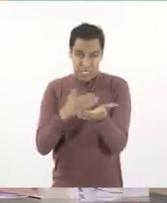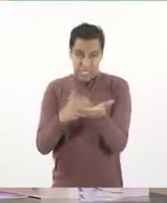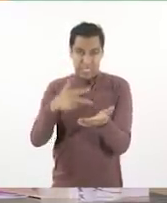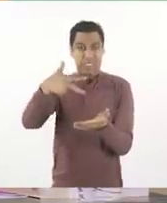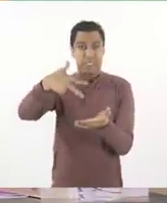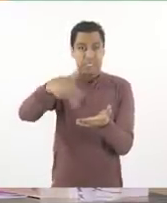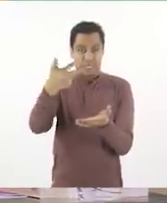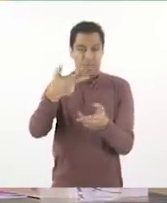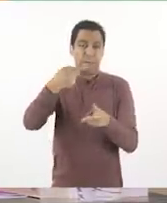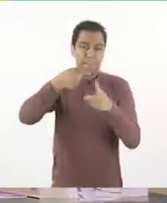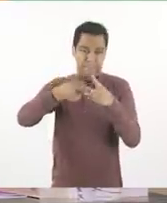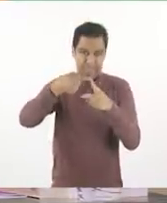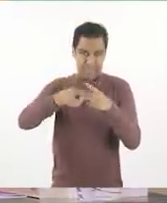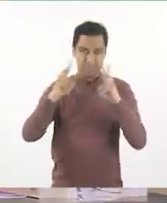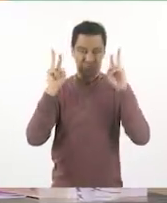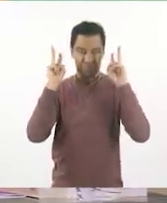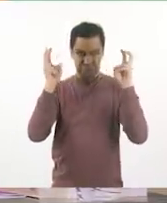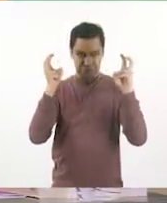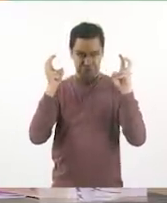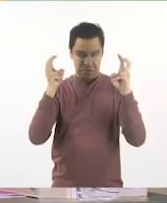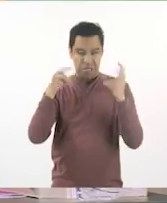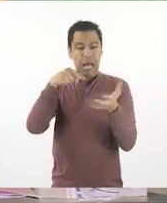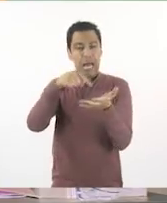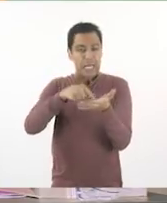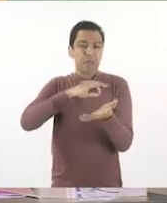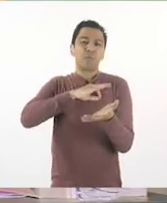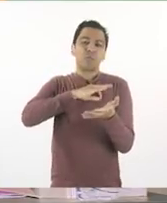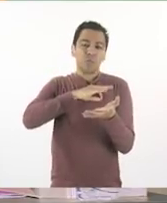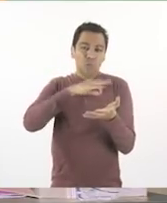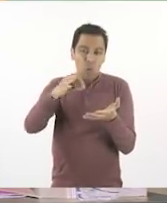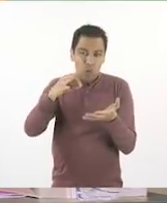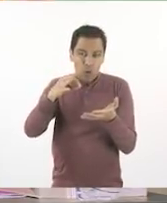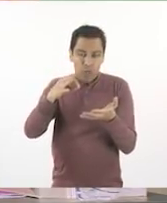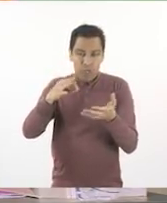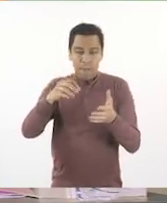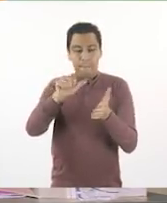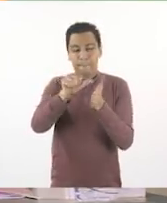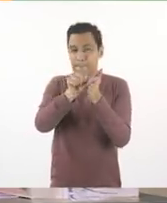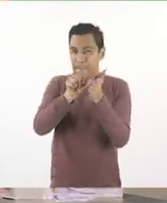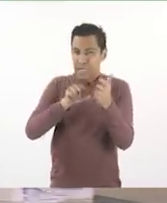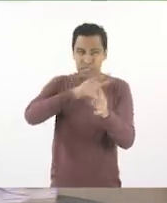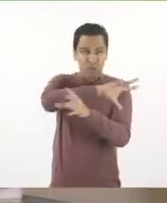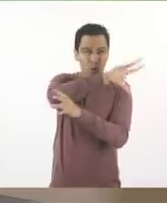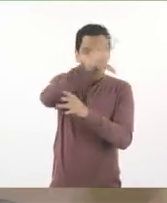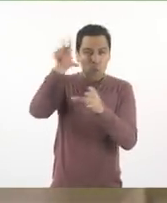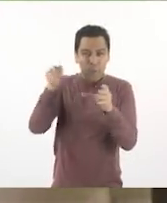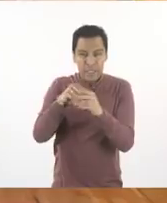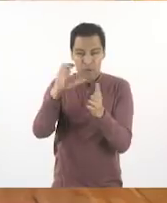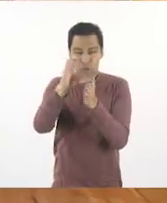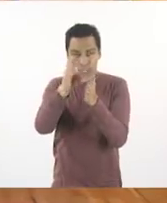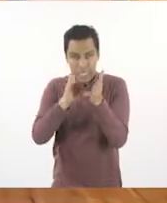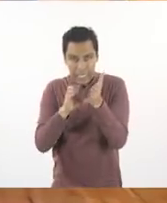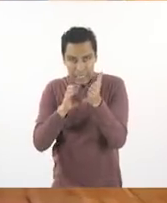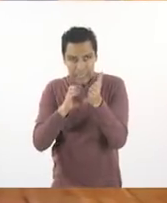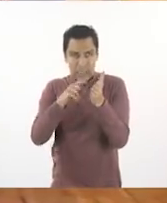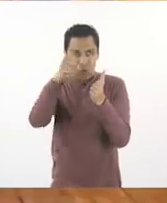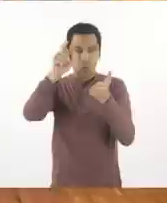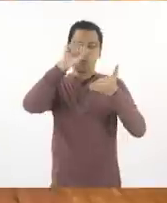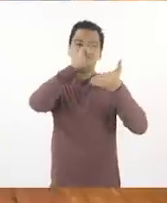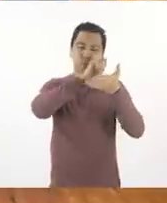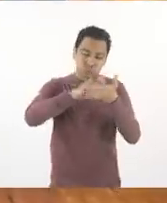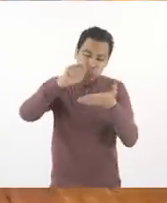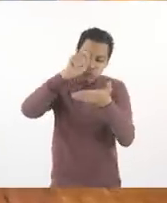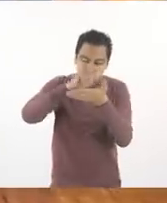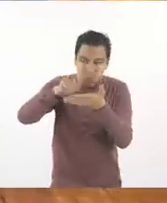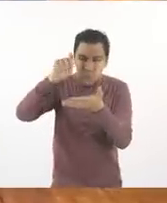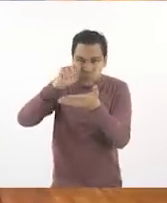de matemáticas. Ahí pueden realizar un mes completo. Como está aquí en el calendario, pueden anotar